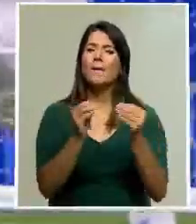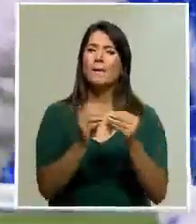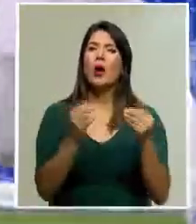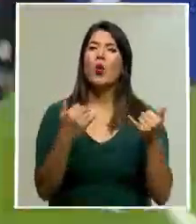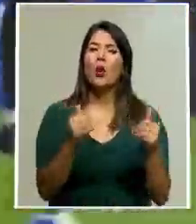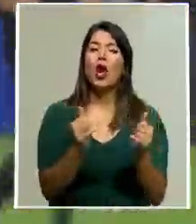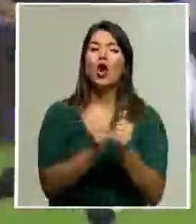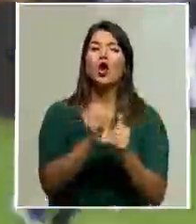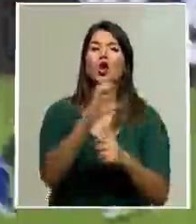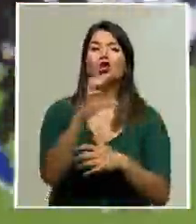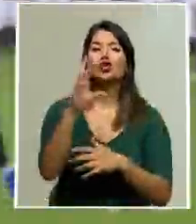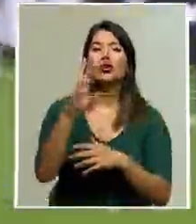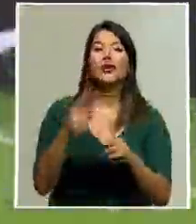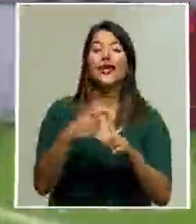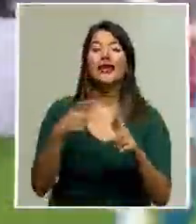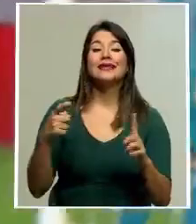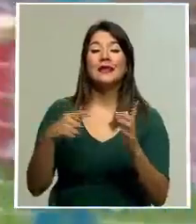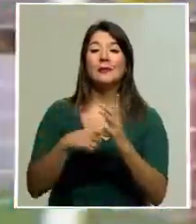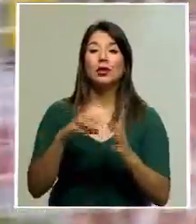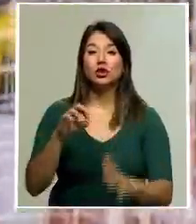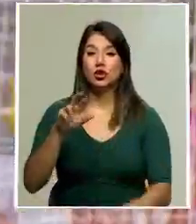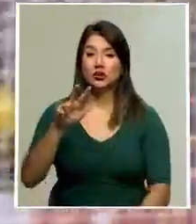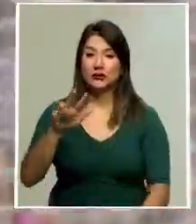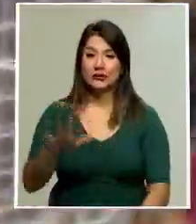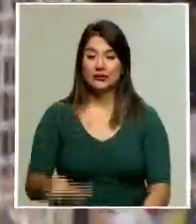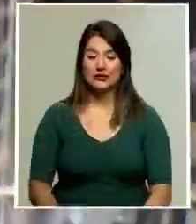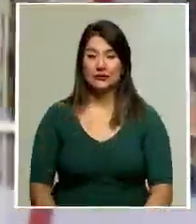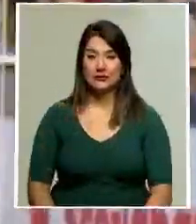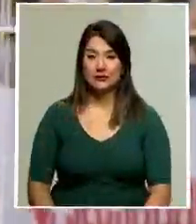enfrentamientos en 1935.